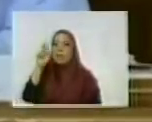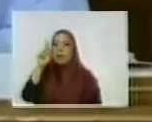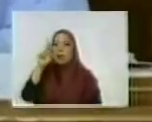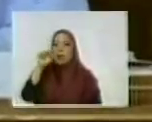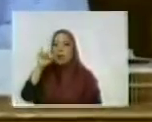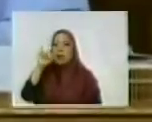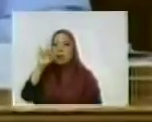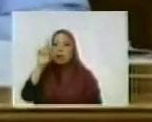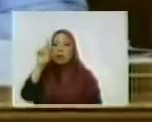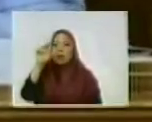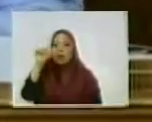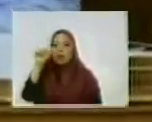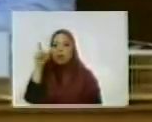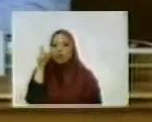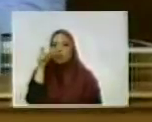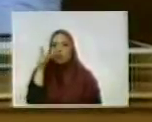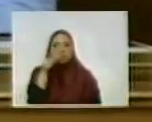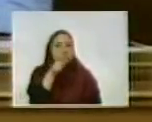por aquí.